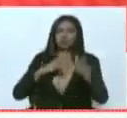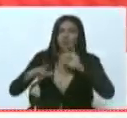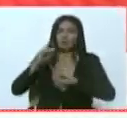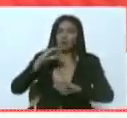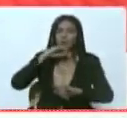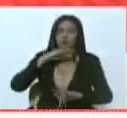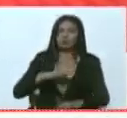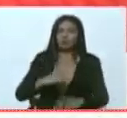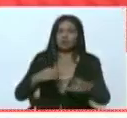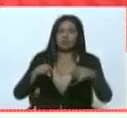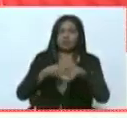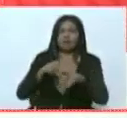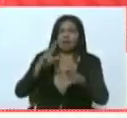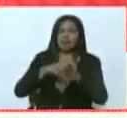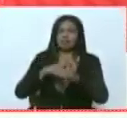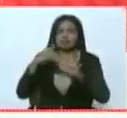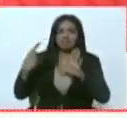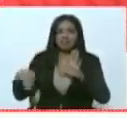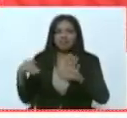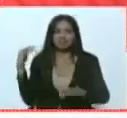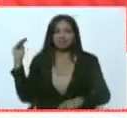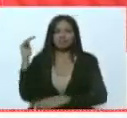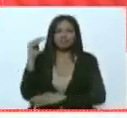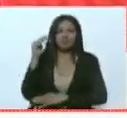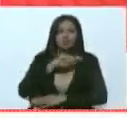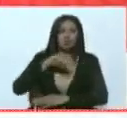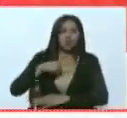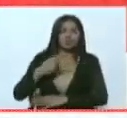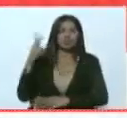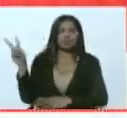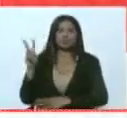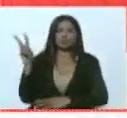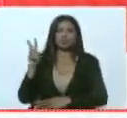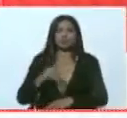historia y el derecho al futuro de nuestra Venezuela.